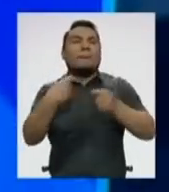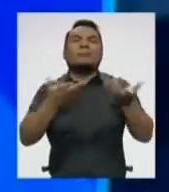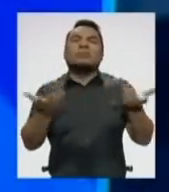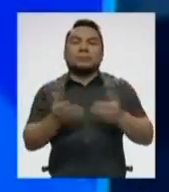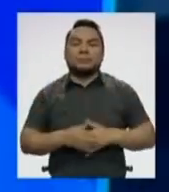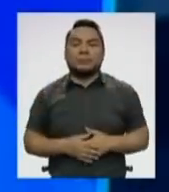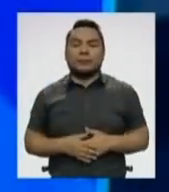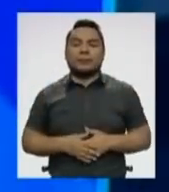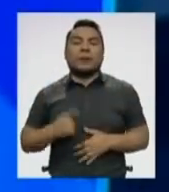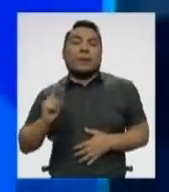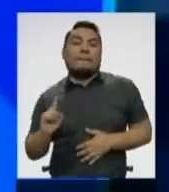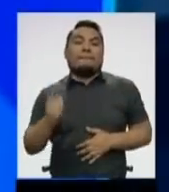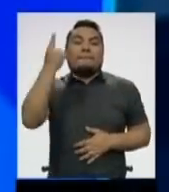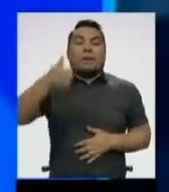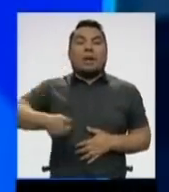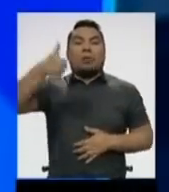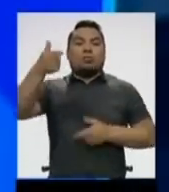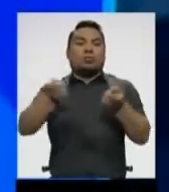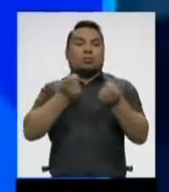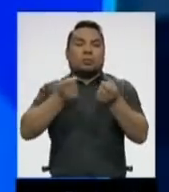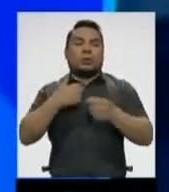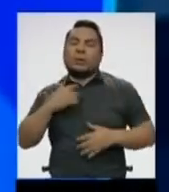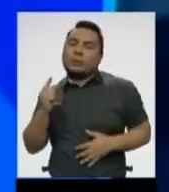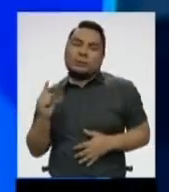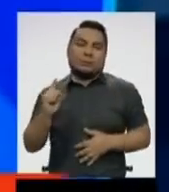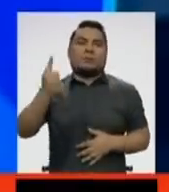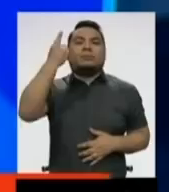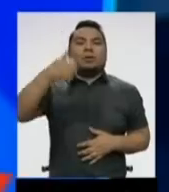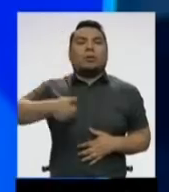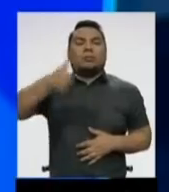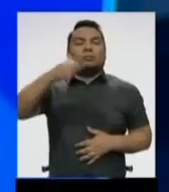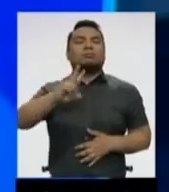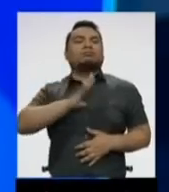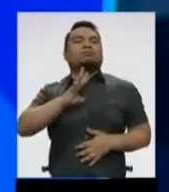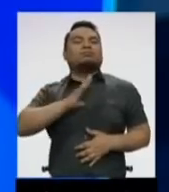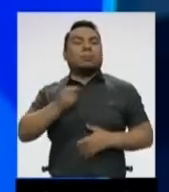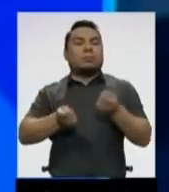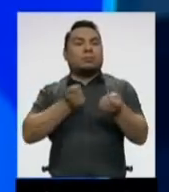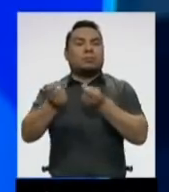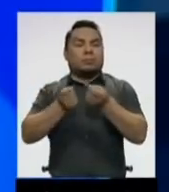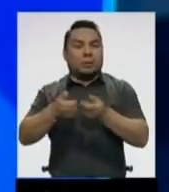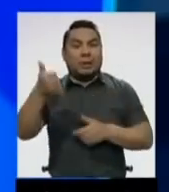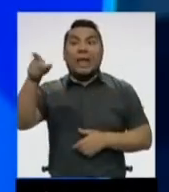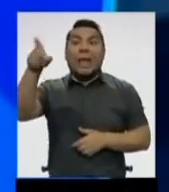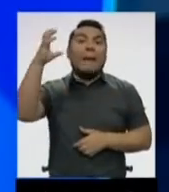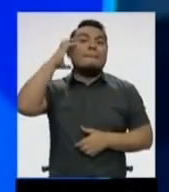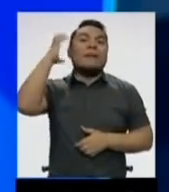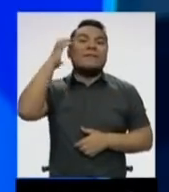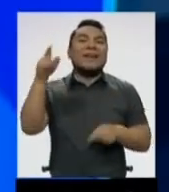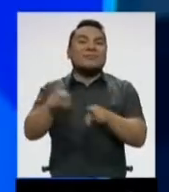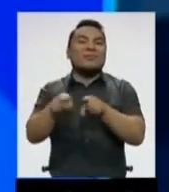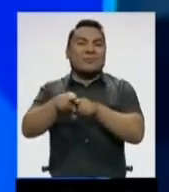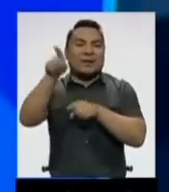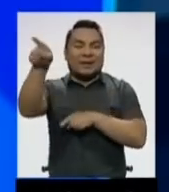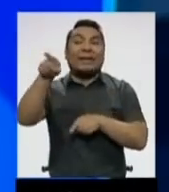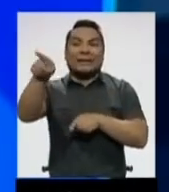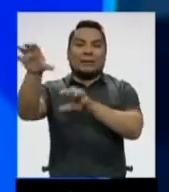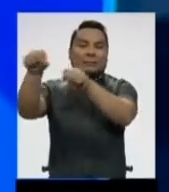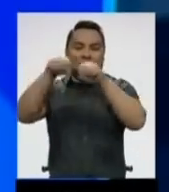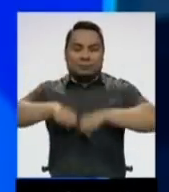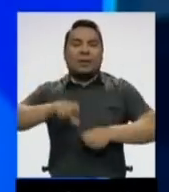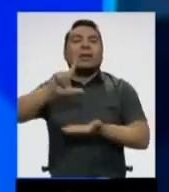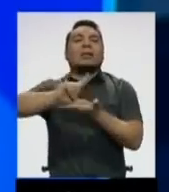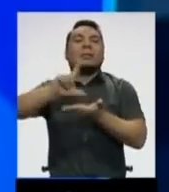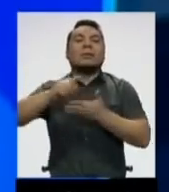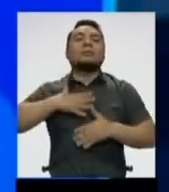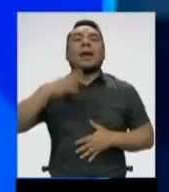Principio de autoridad. Vamos a tener nosotros principio de autoridad. Ya lo hicimos en Miraflores y lo vamos a llevar a Lima.